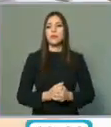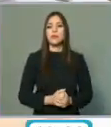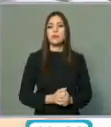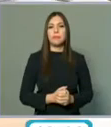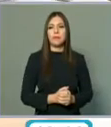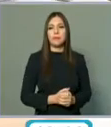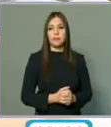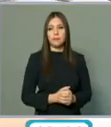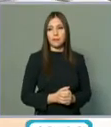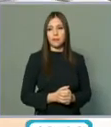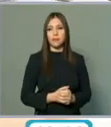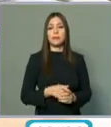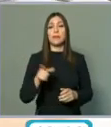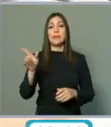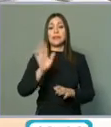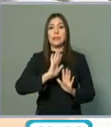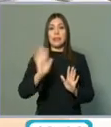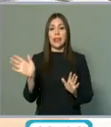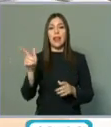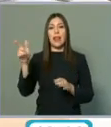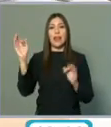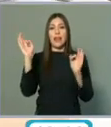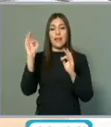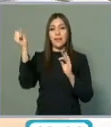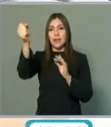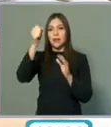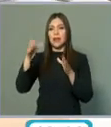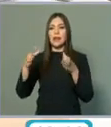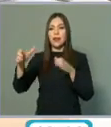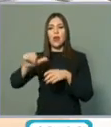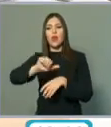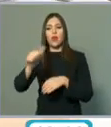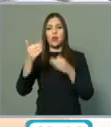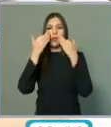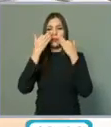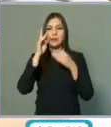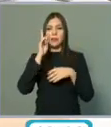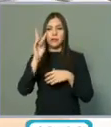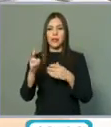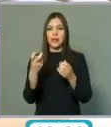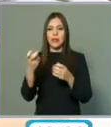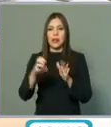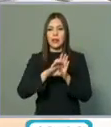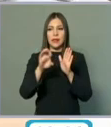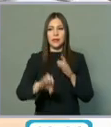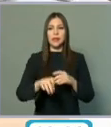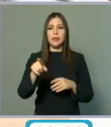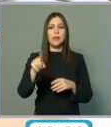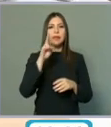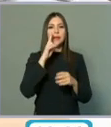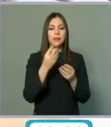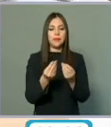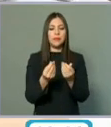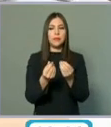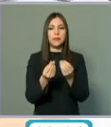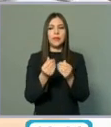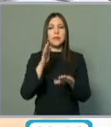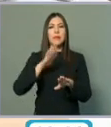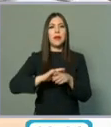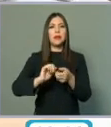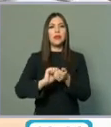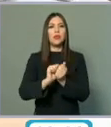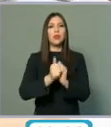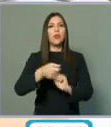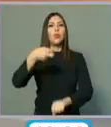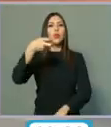este lado tengo una que ya reposó. Me voy para acá atrás. Esta ya reposó. Si se dan cuenta, la masa es un poquito como más dura. Ahí